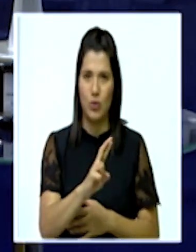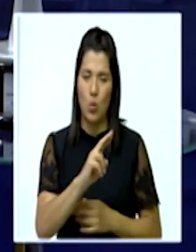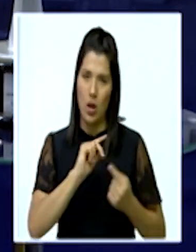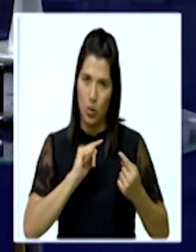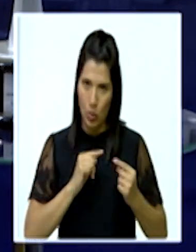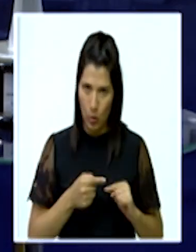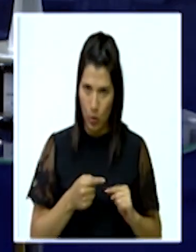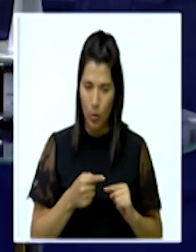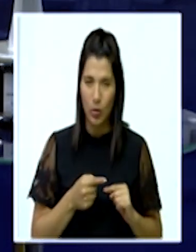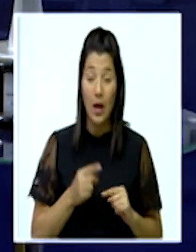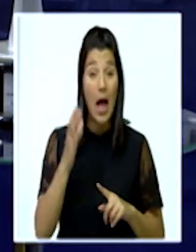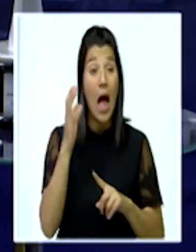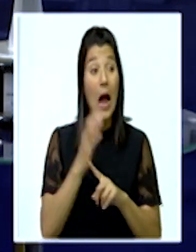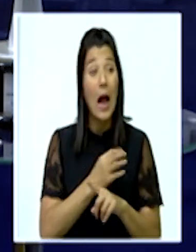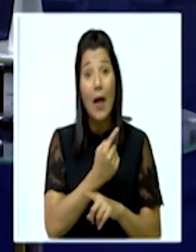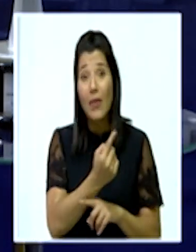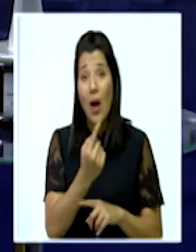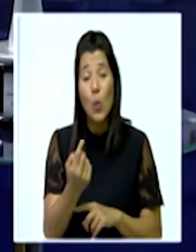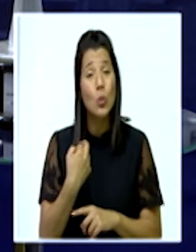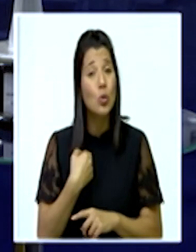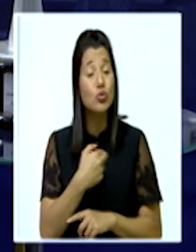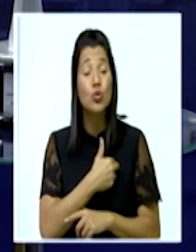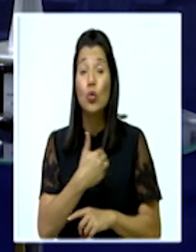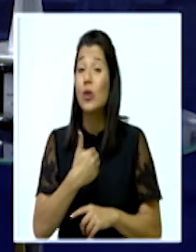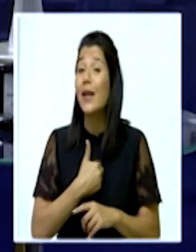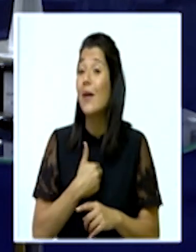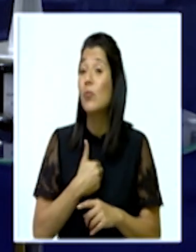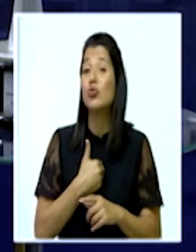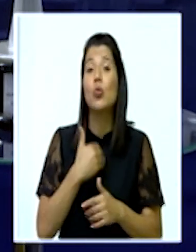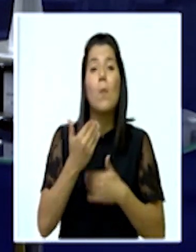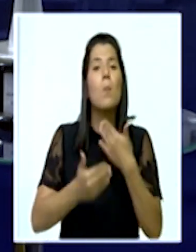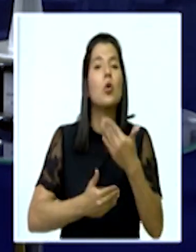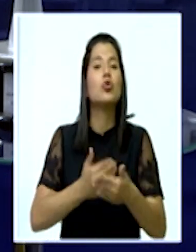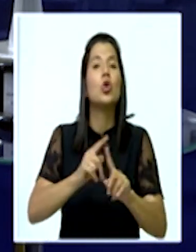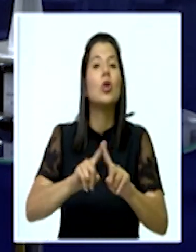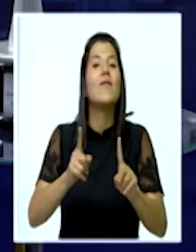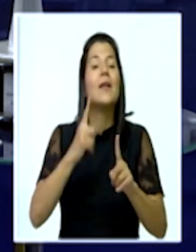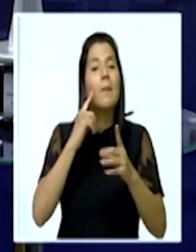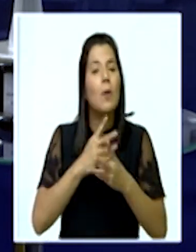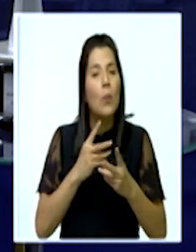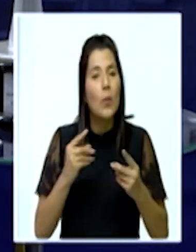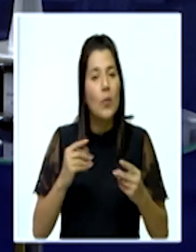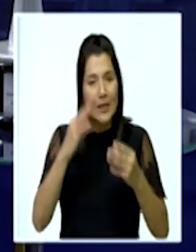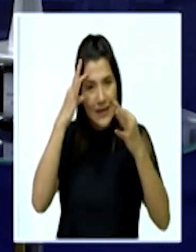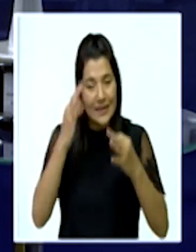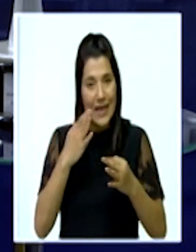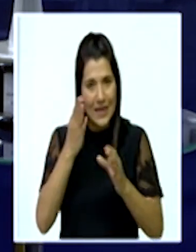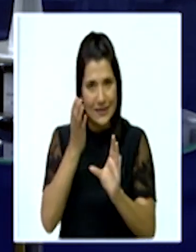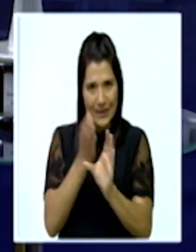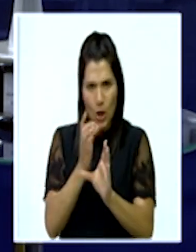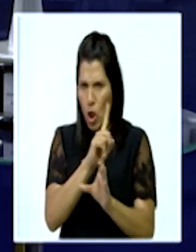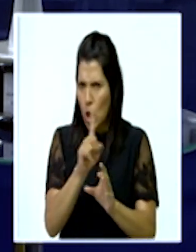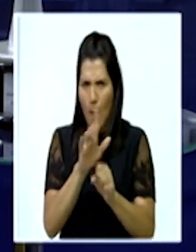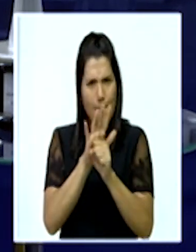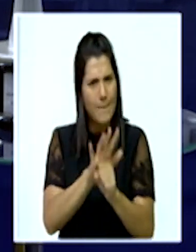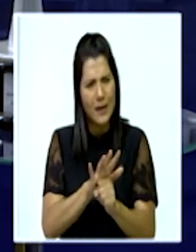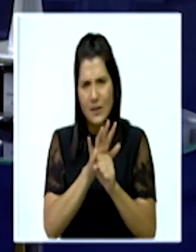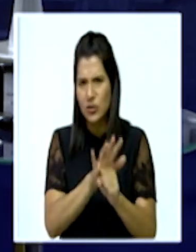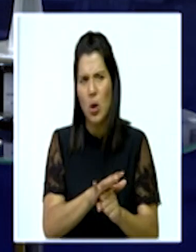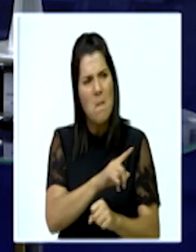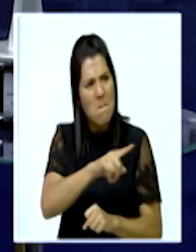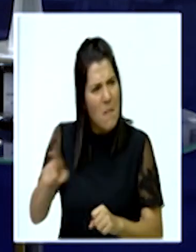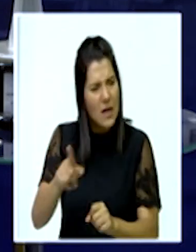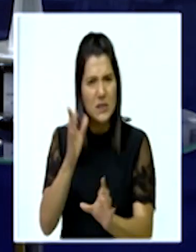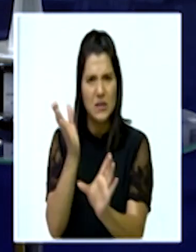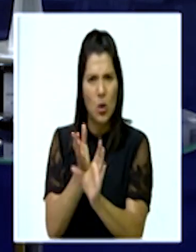ajeno. Cada uno de nosotros tenemos un ritmo para sanar y para ir al psicólogo. Entonces, lo primero es no presione. Vayan del psicólogo